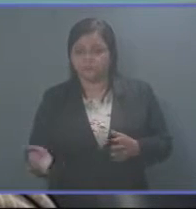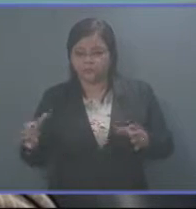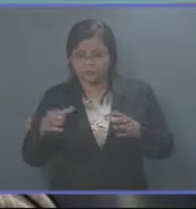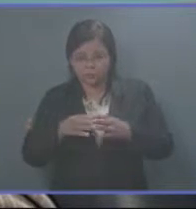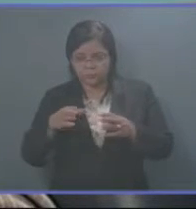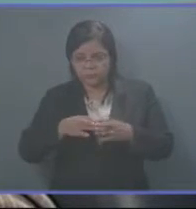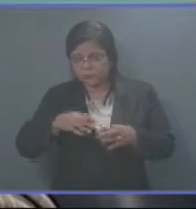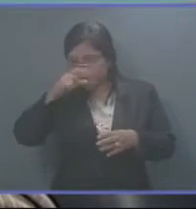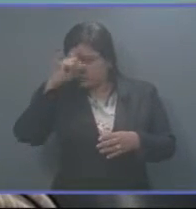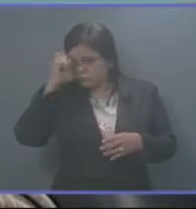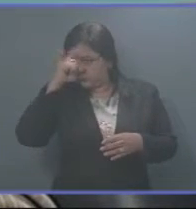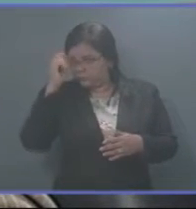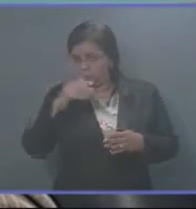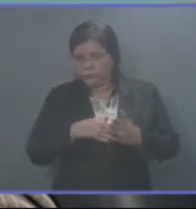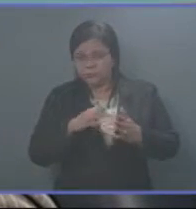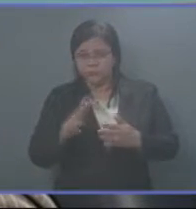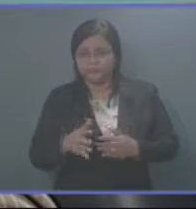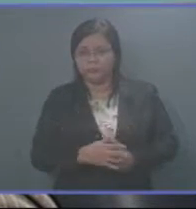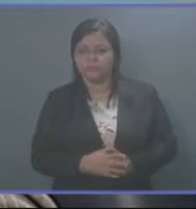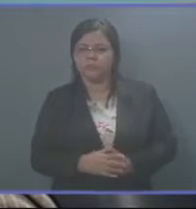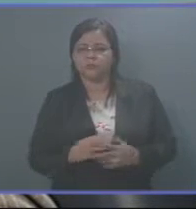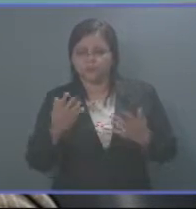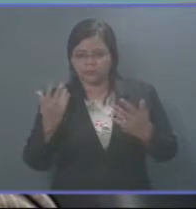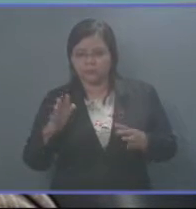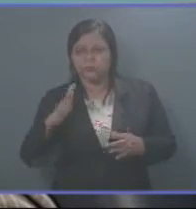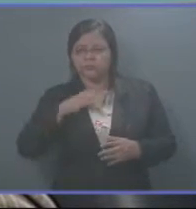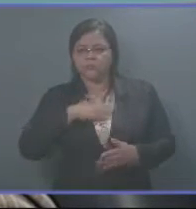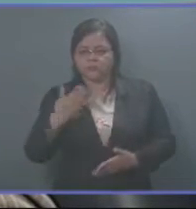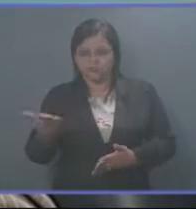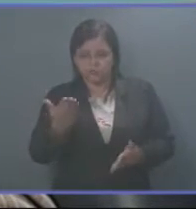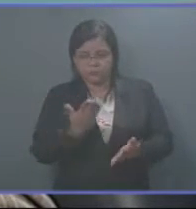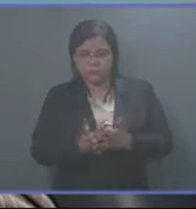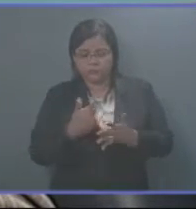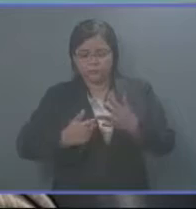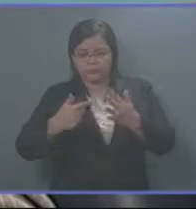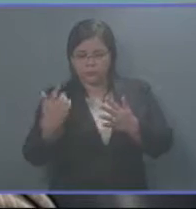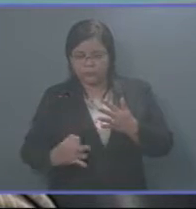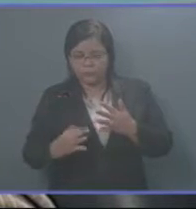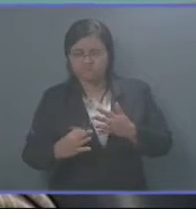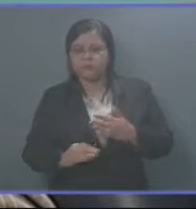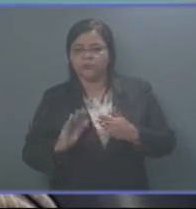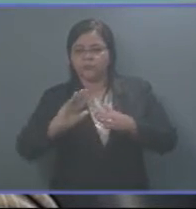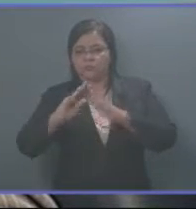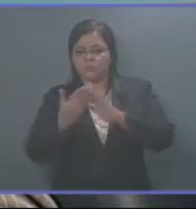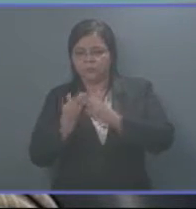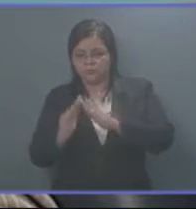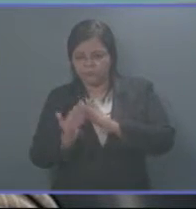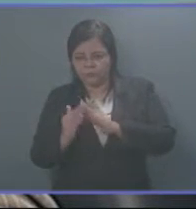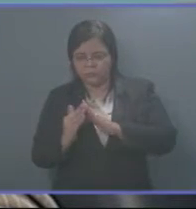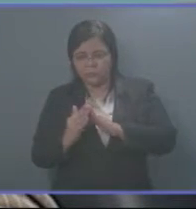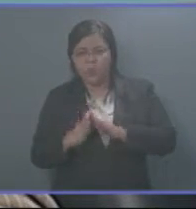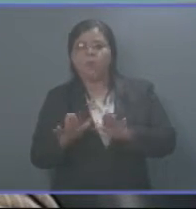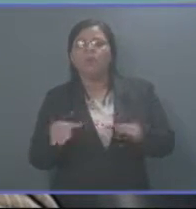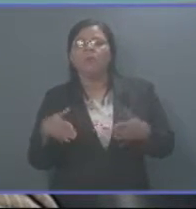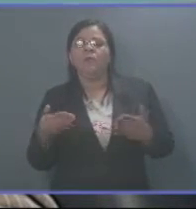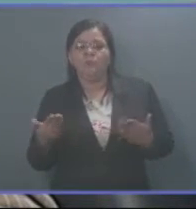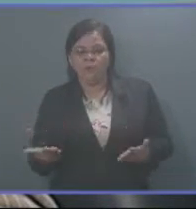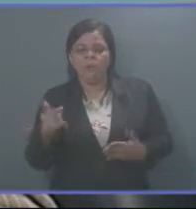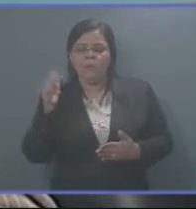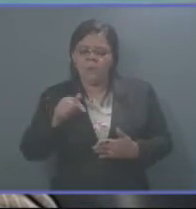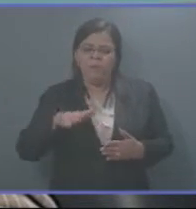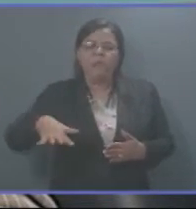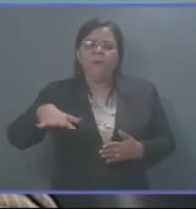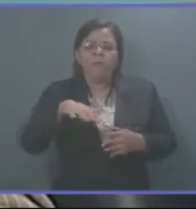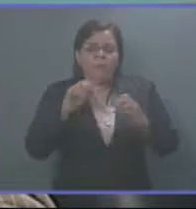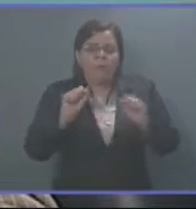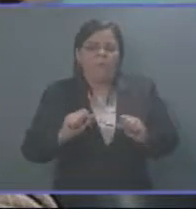Obras Públicas, Transporte y Vivienda, hay ya una iniciativa de ley sobre la mencionada comunidad para que el mencionado terreno se les